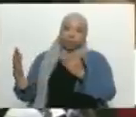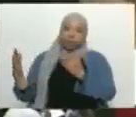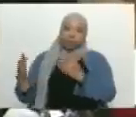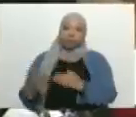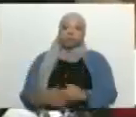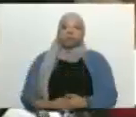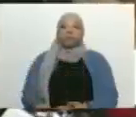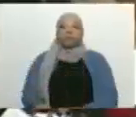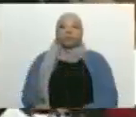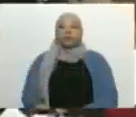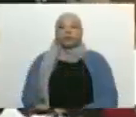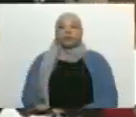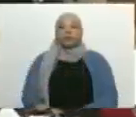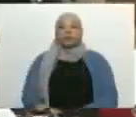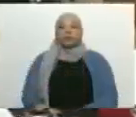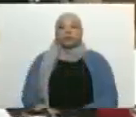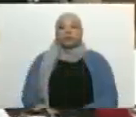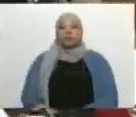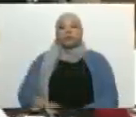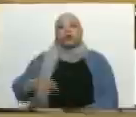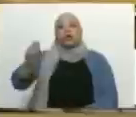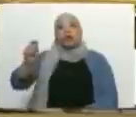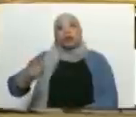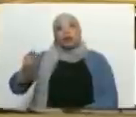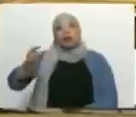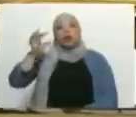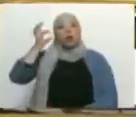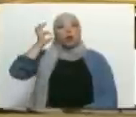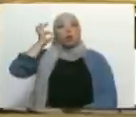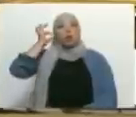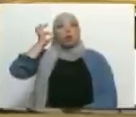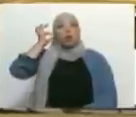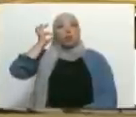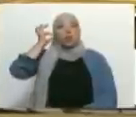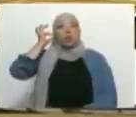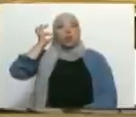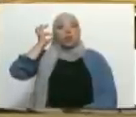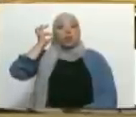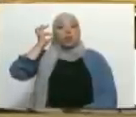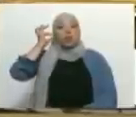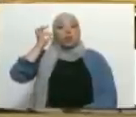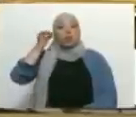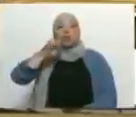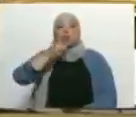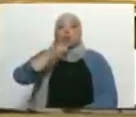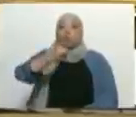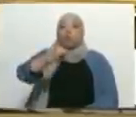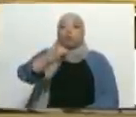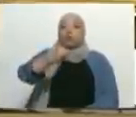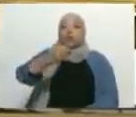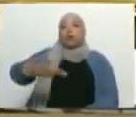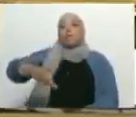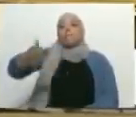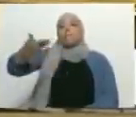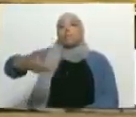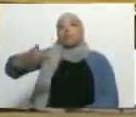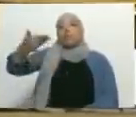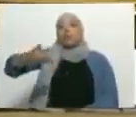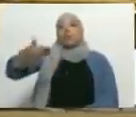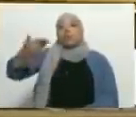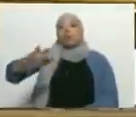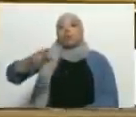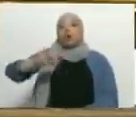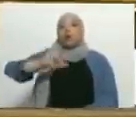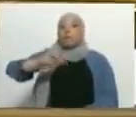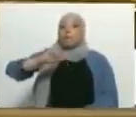Antes de dar el derecho de palabra a la diputada Sánchez, voy a dejar, para dar una información importante de contexto de este